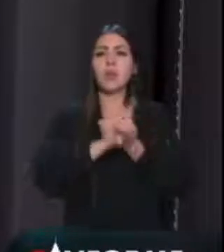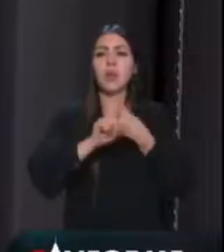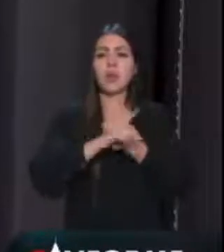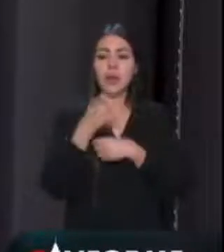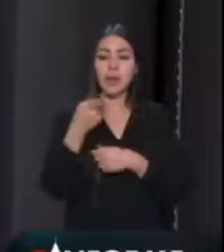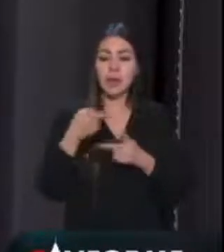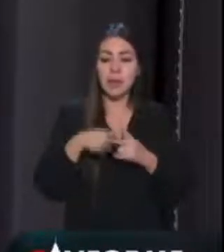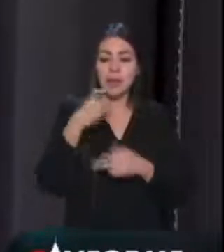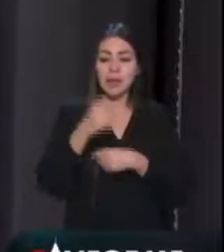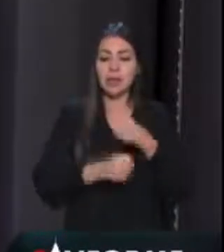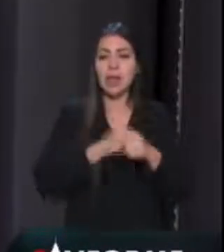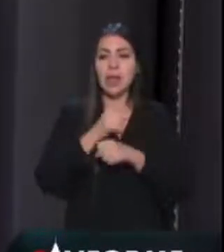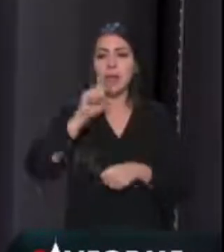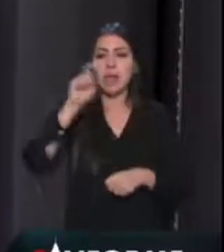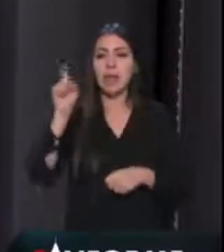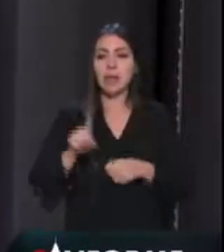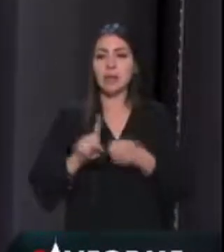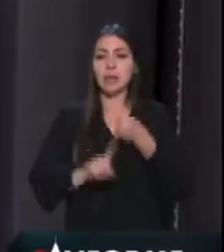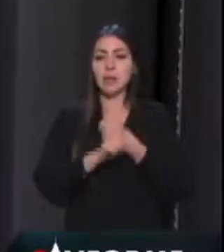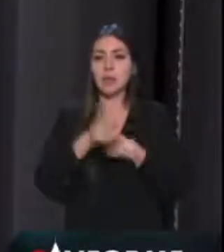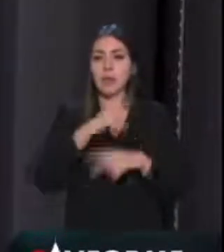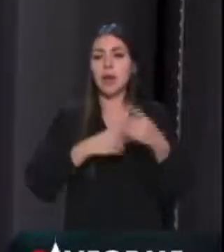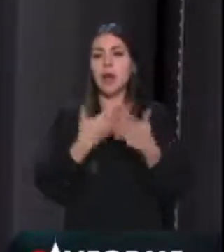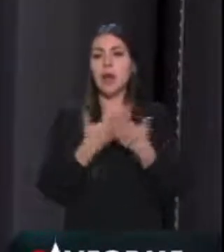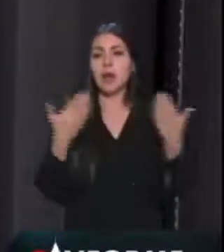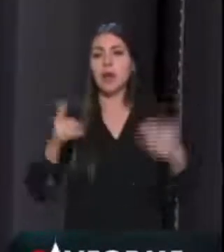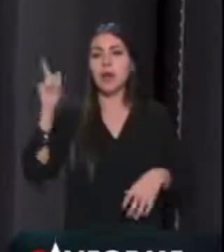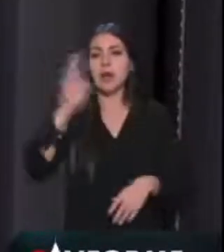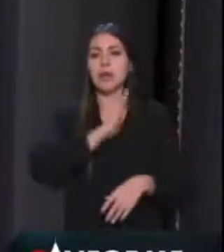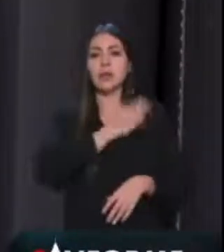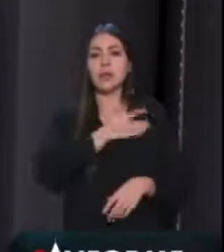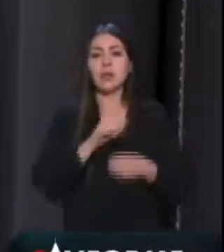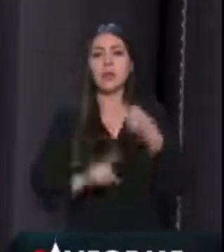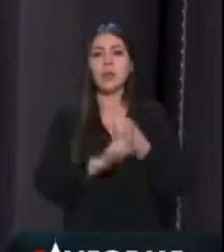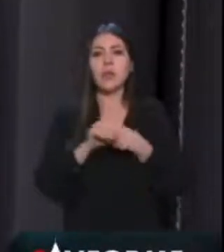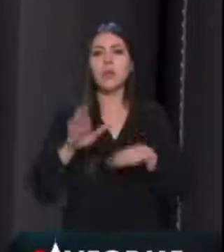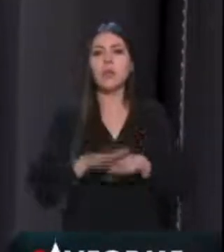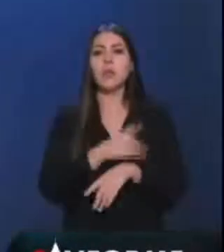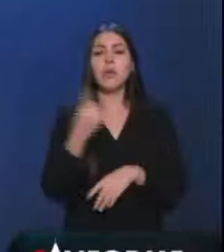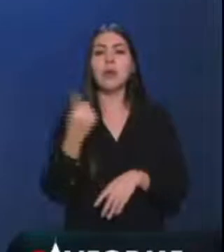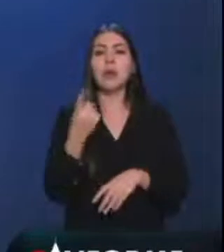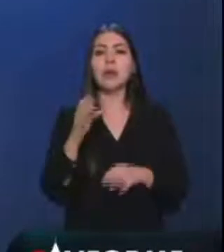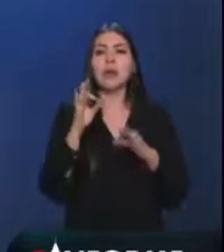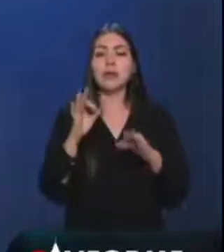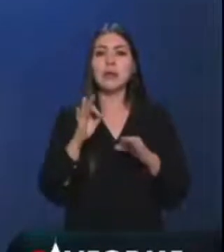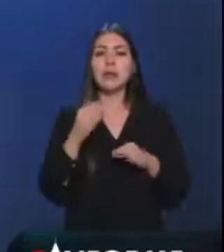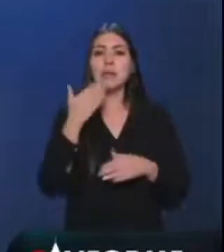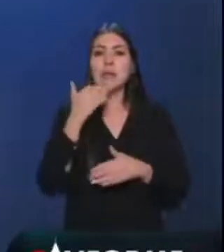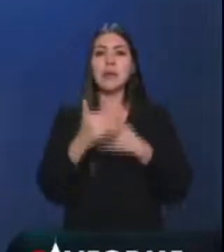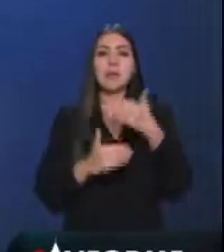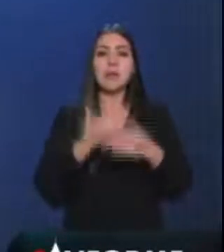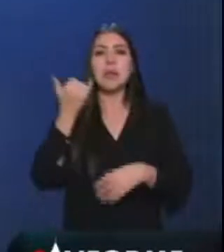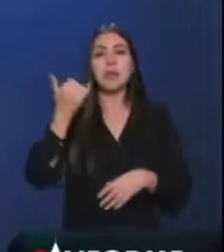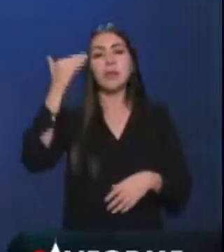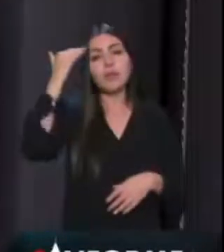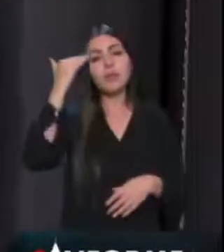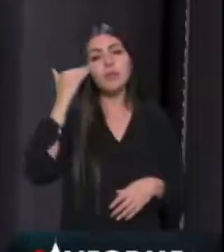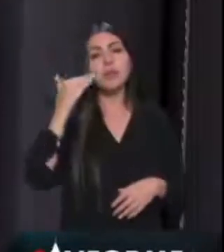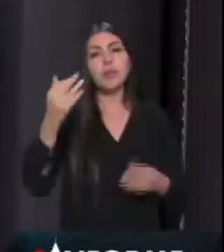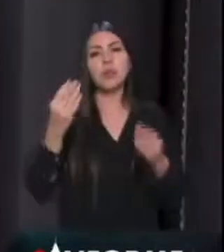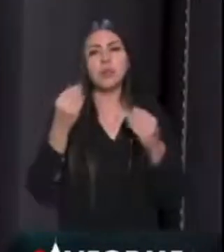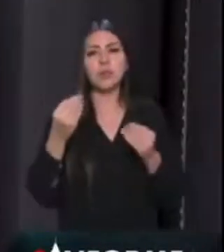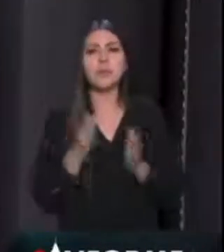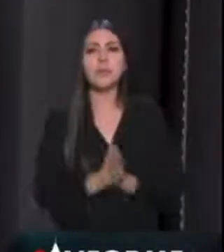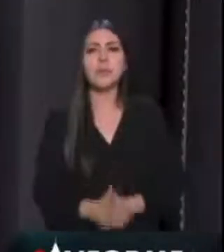año y que están haciendo crisis en España porque no se ha avanzado lo suficiente y va a tardar mucho. En el caso de la huella